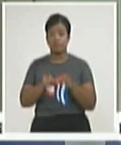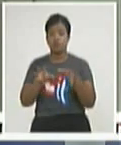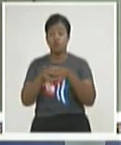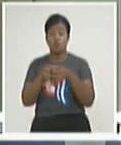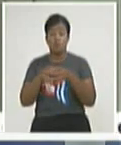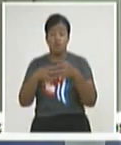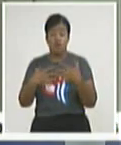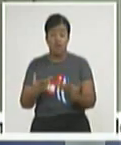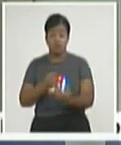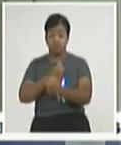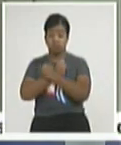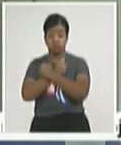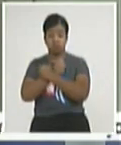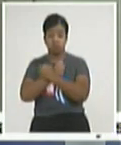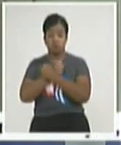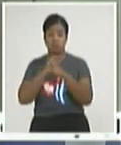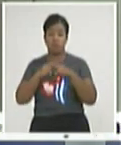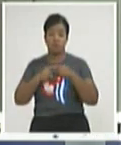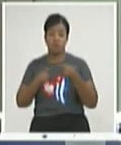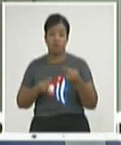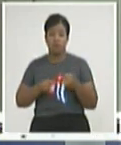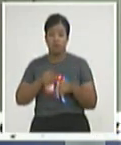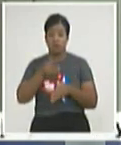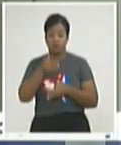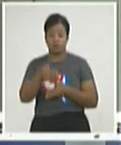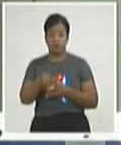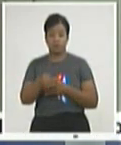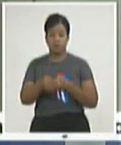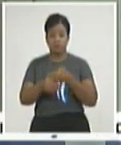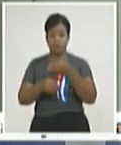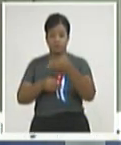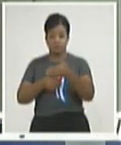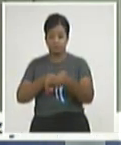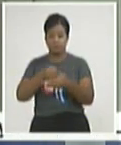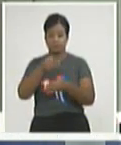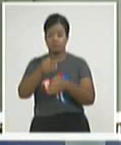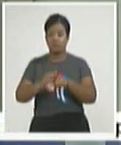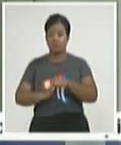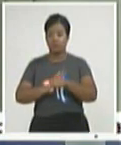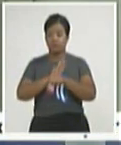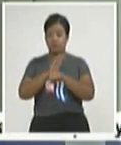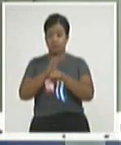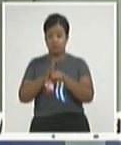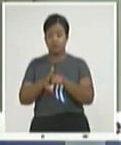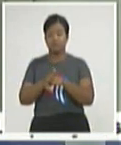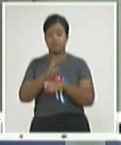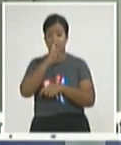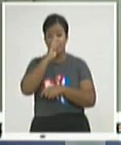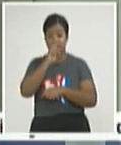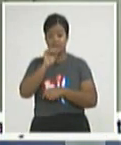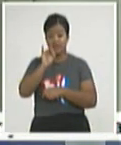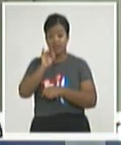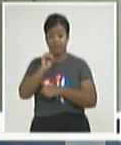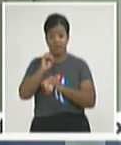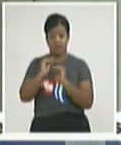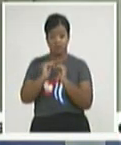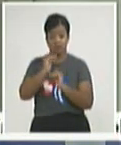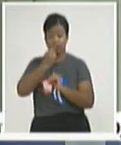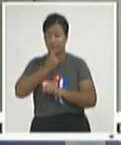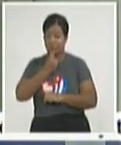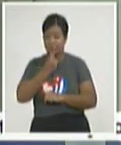riesgo por la evolución desfavorable que presentan, el de 70 años y más,